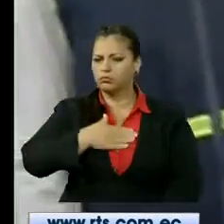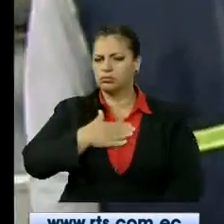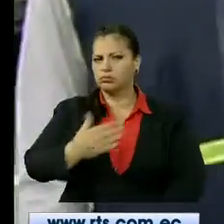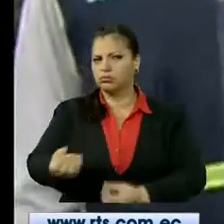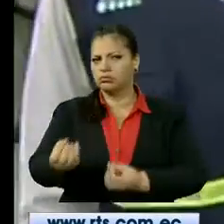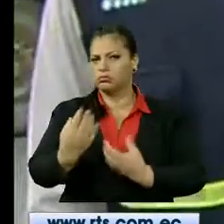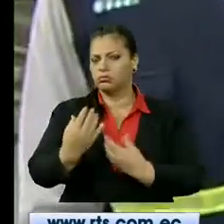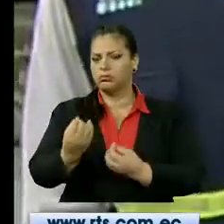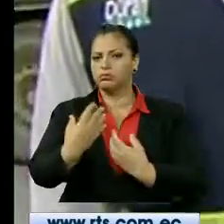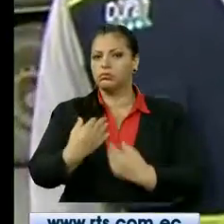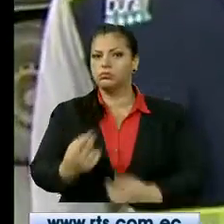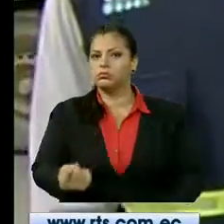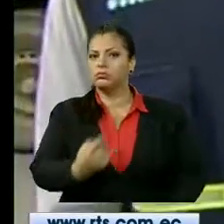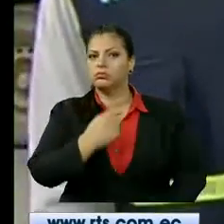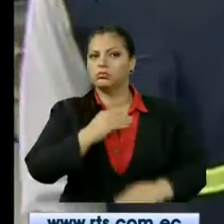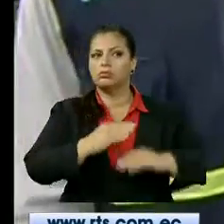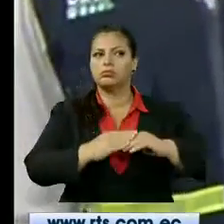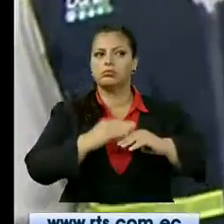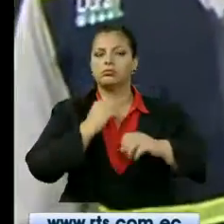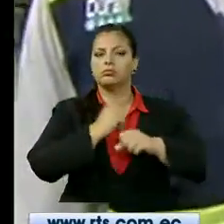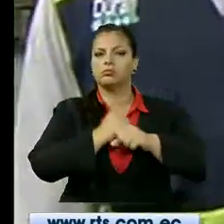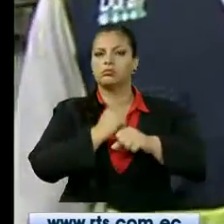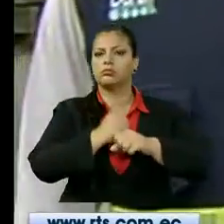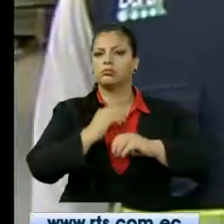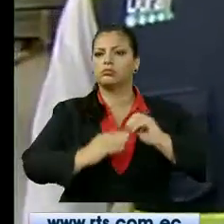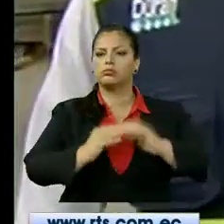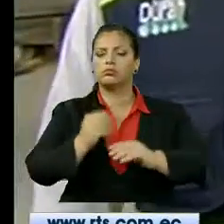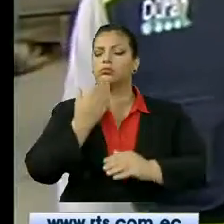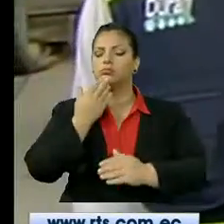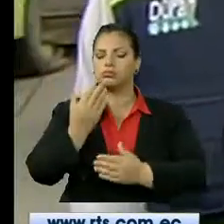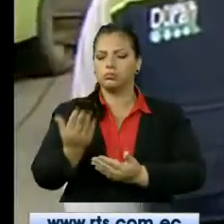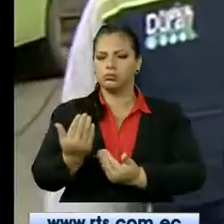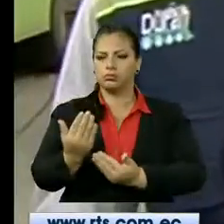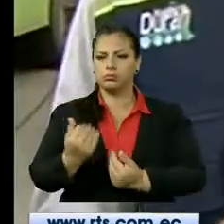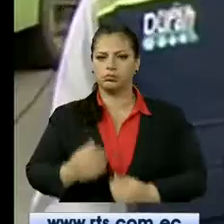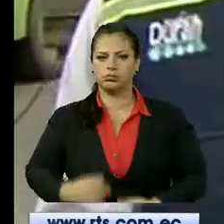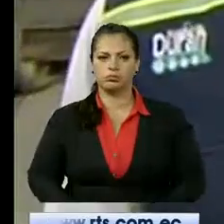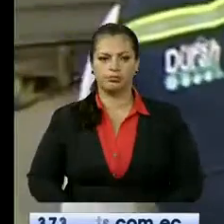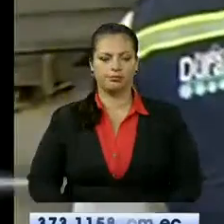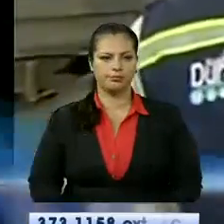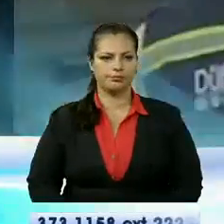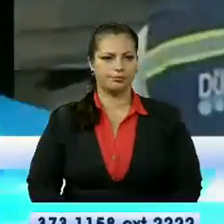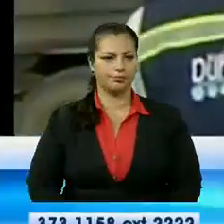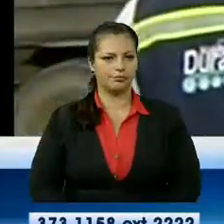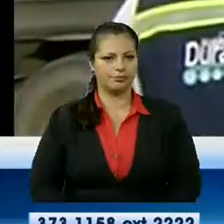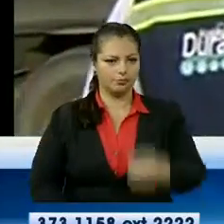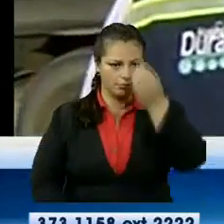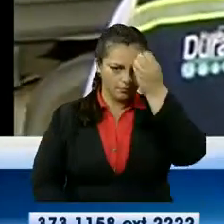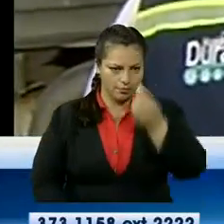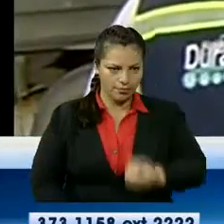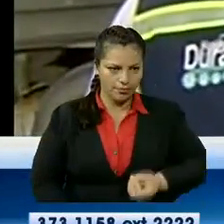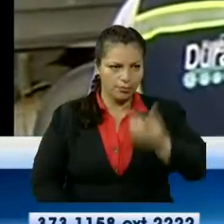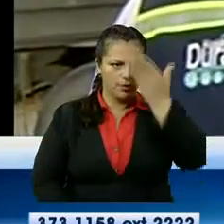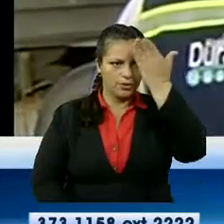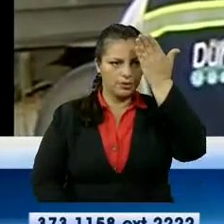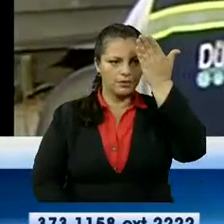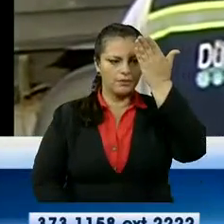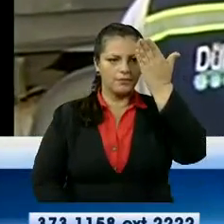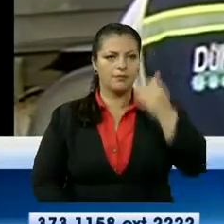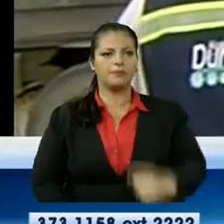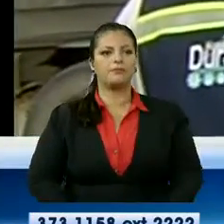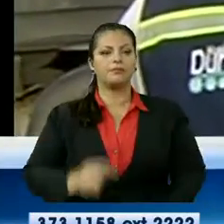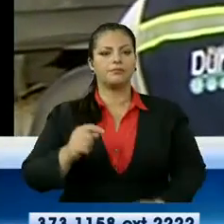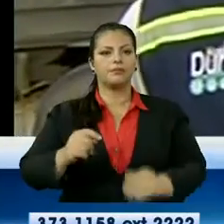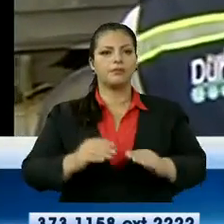terminan de demoler este puente. Sí, muy buenos días. Ahorita estamos en el proceso de demolición de la losa número